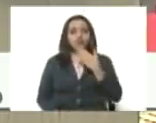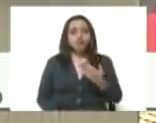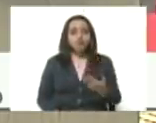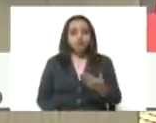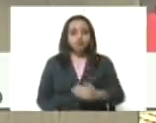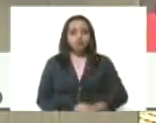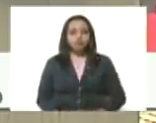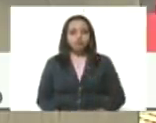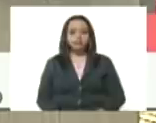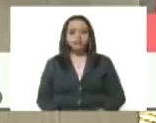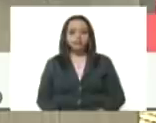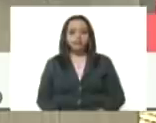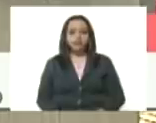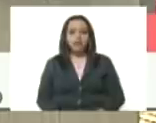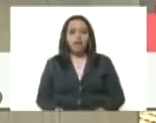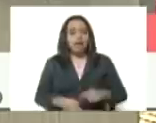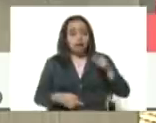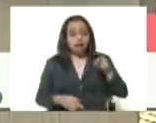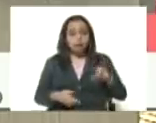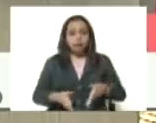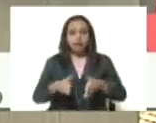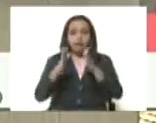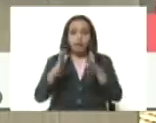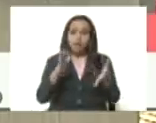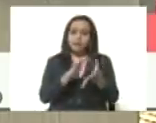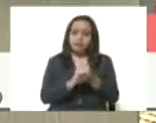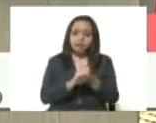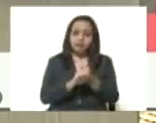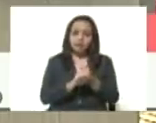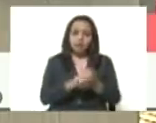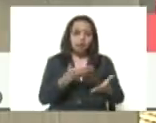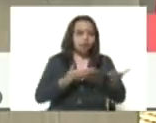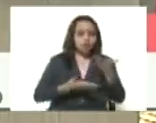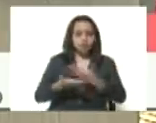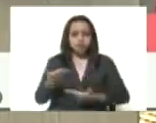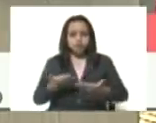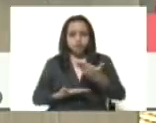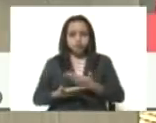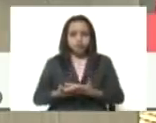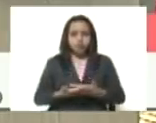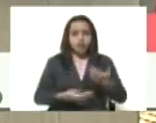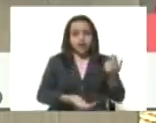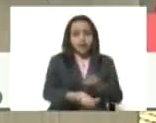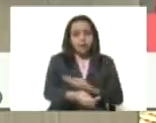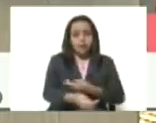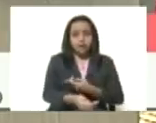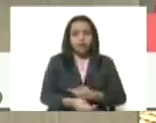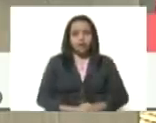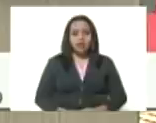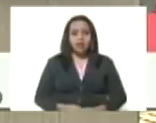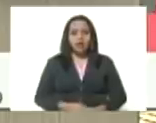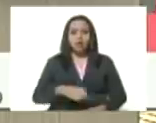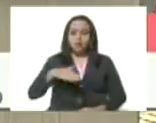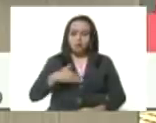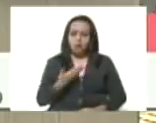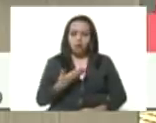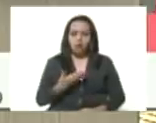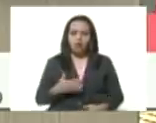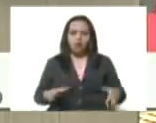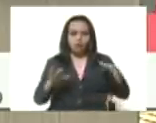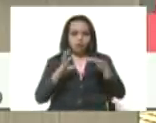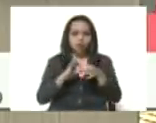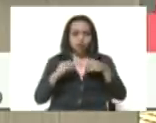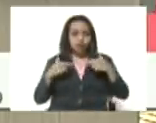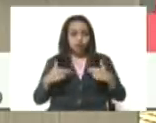Nuestro agradecimiento, ese es el camino, la amistad, la cooperación, la hermandad, para combatir unidos como una sola